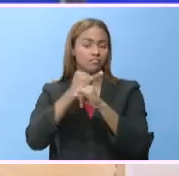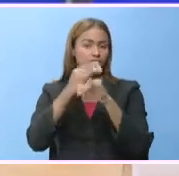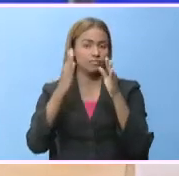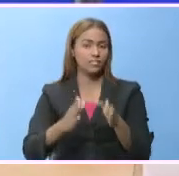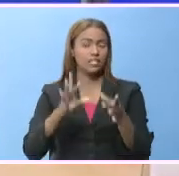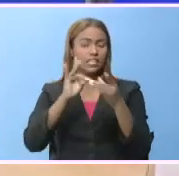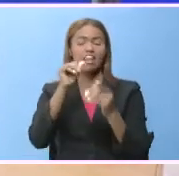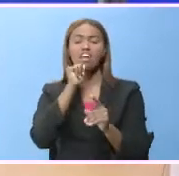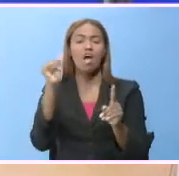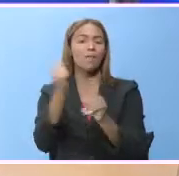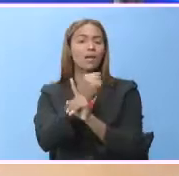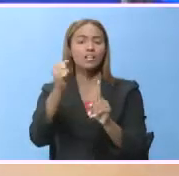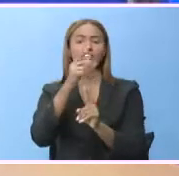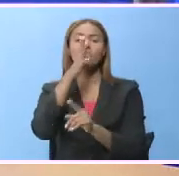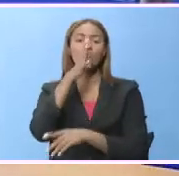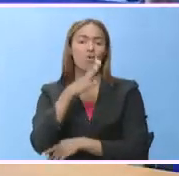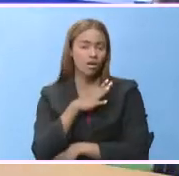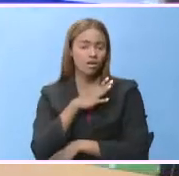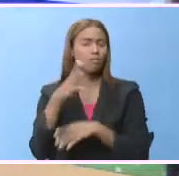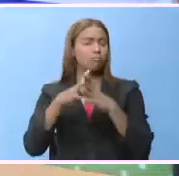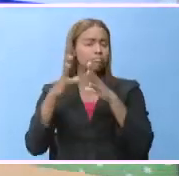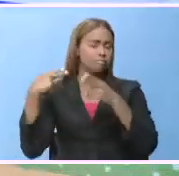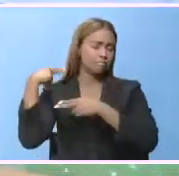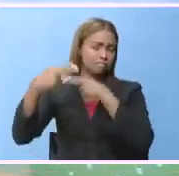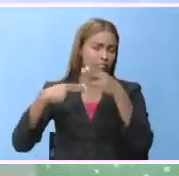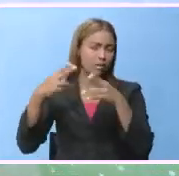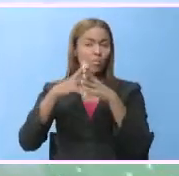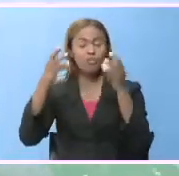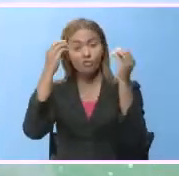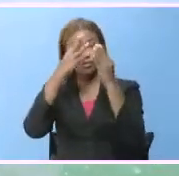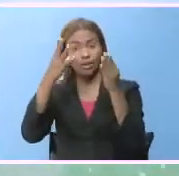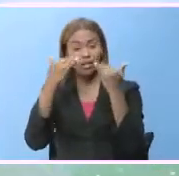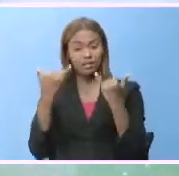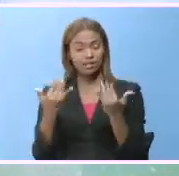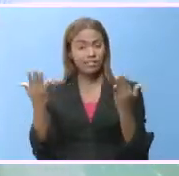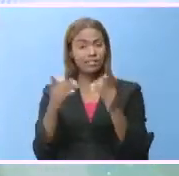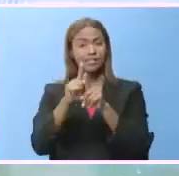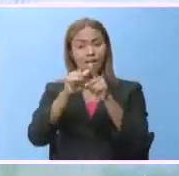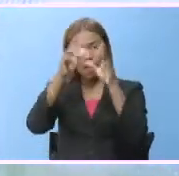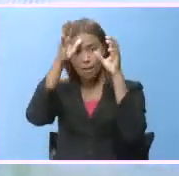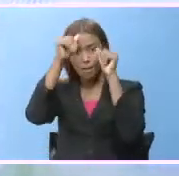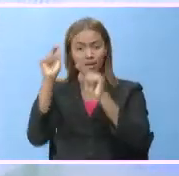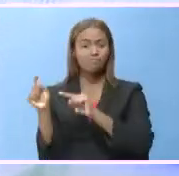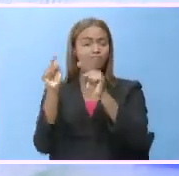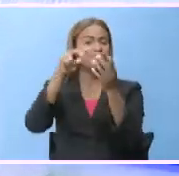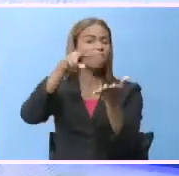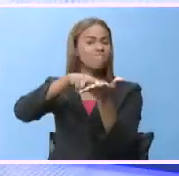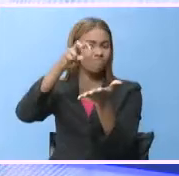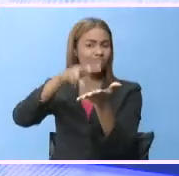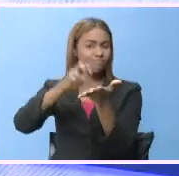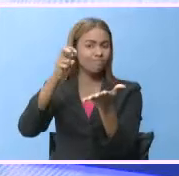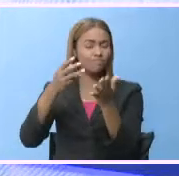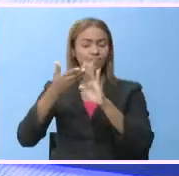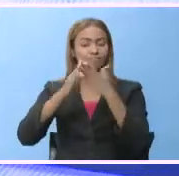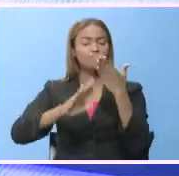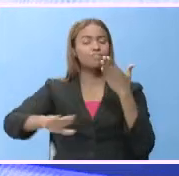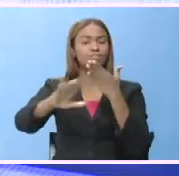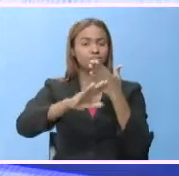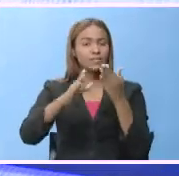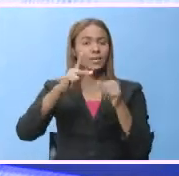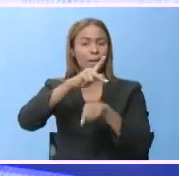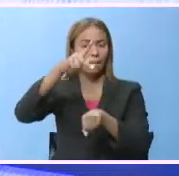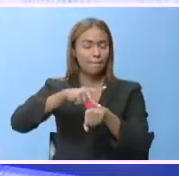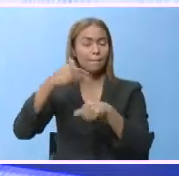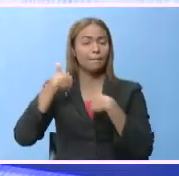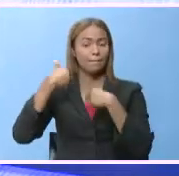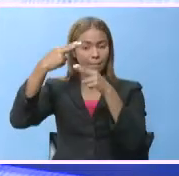de la No Violencia contra la Mujer. Muchas historias, mucha información alrededor. El presidente está en Salcedo, en el municipio cabecera de la provincia